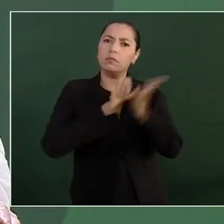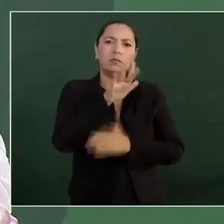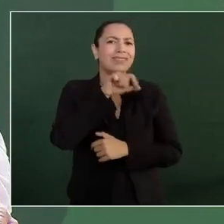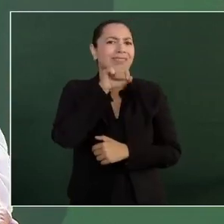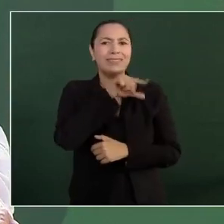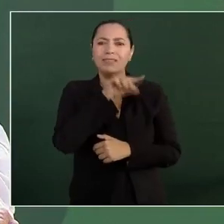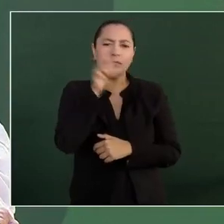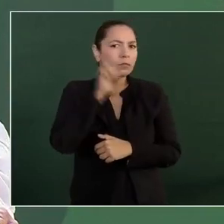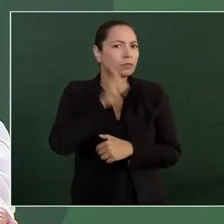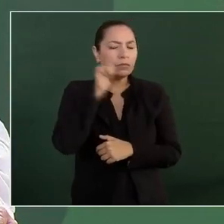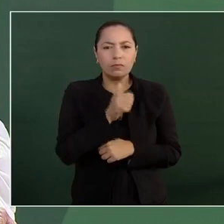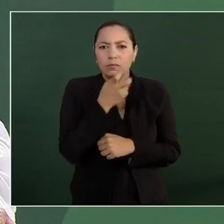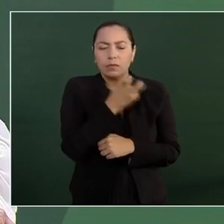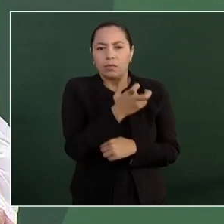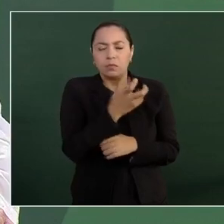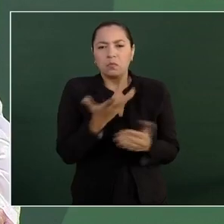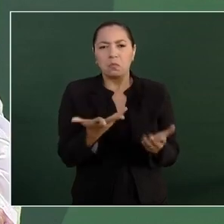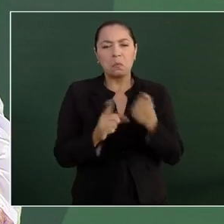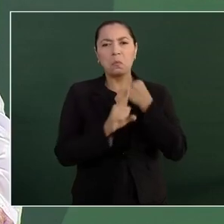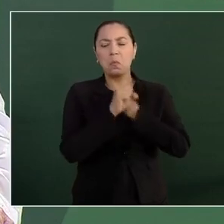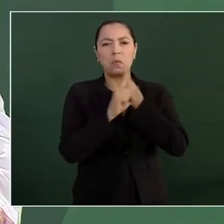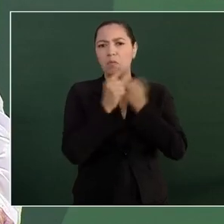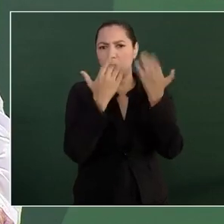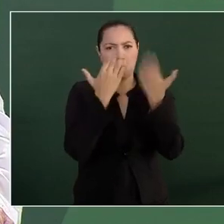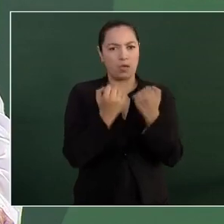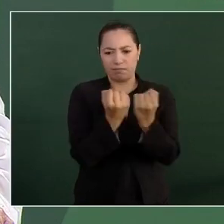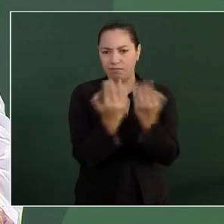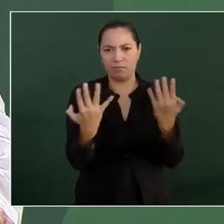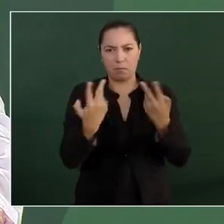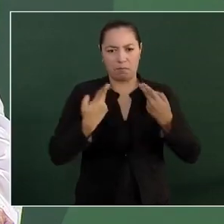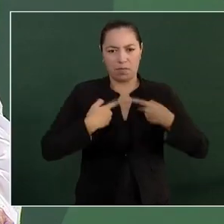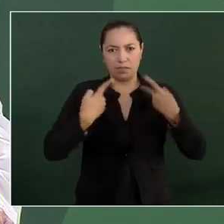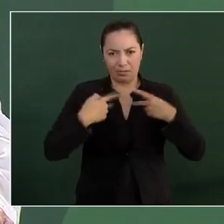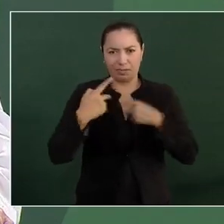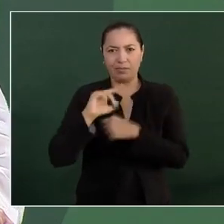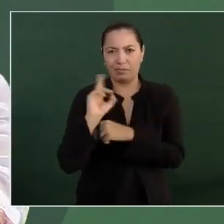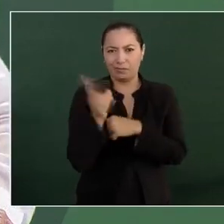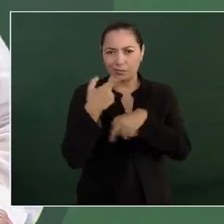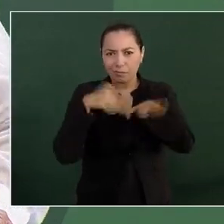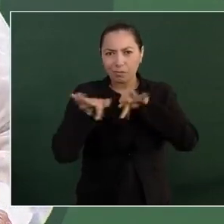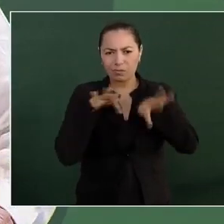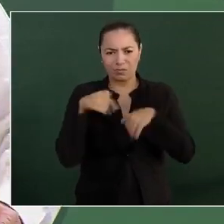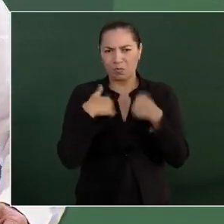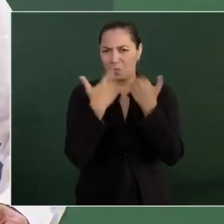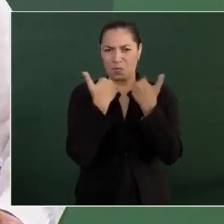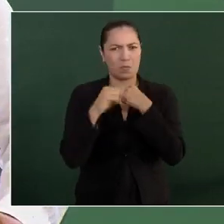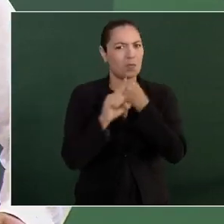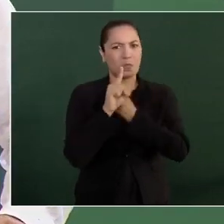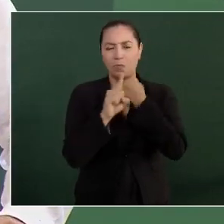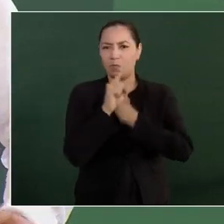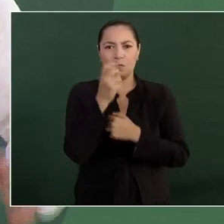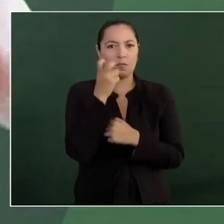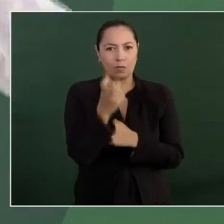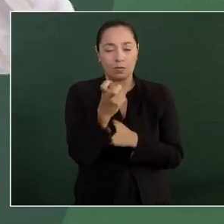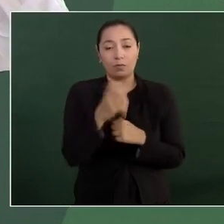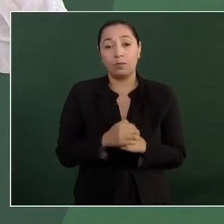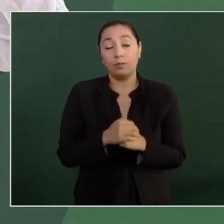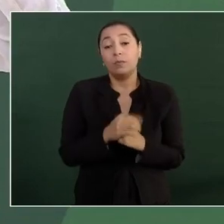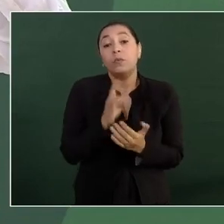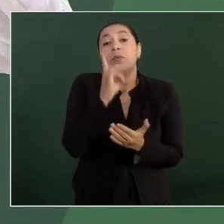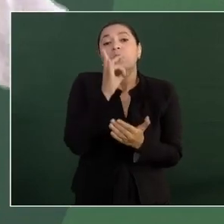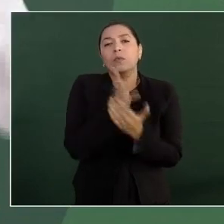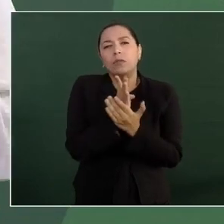siempre. No tenemos problema con los universitarios, a los universitarios es con